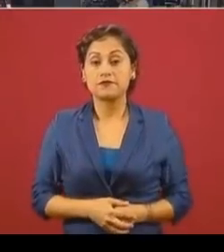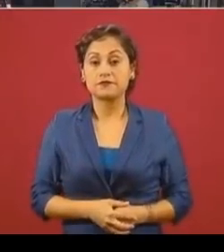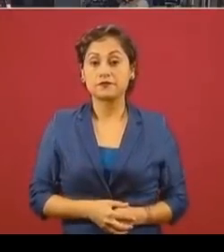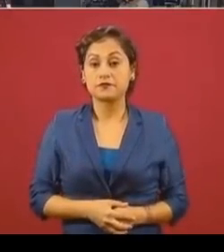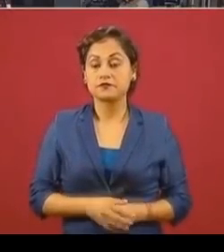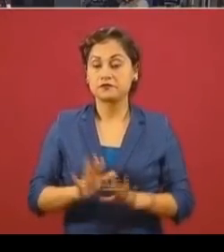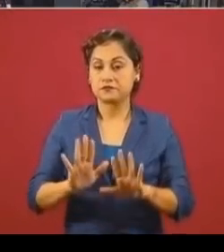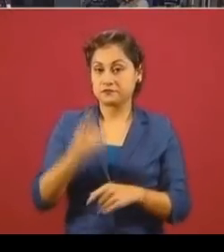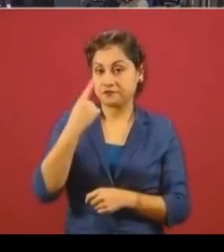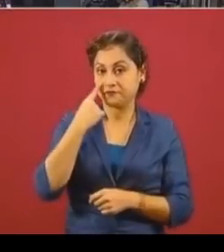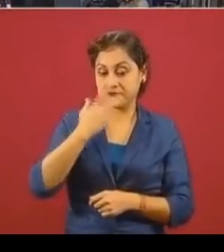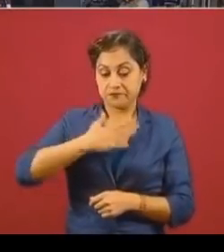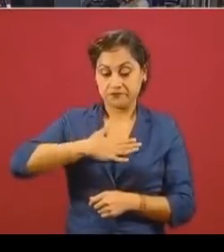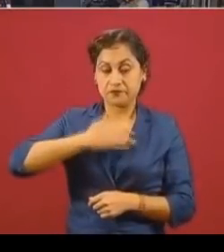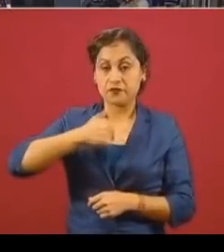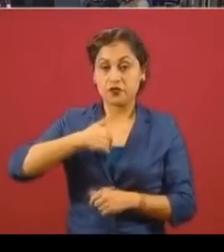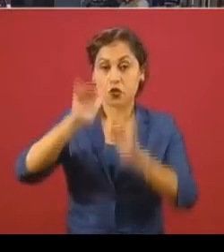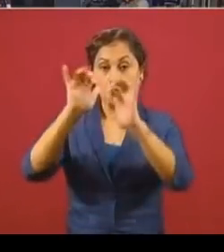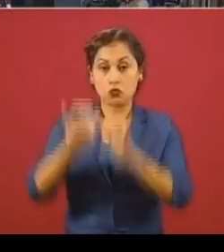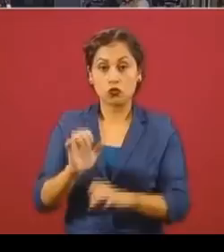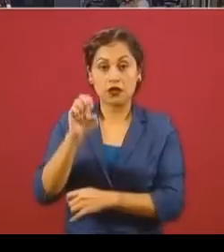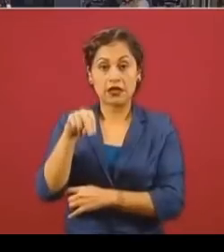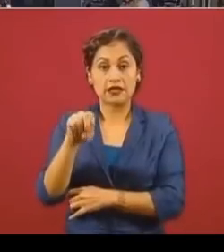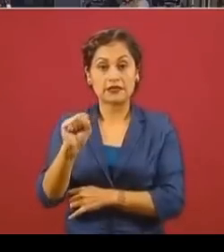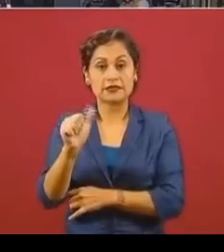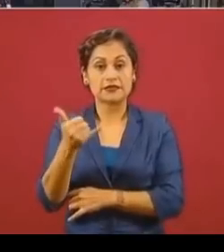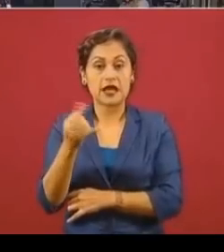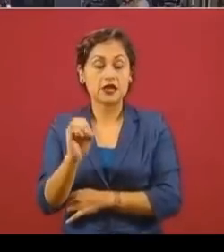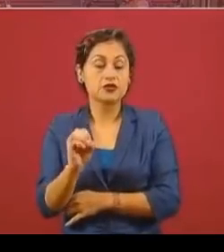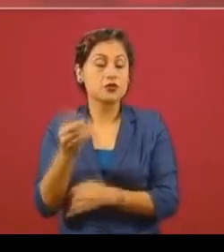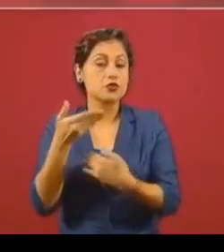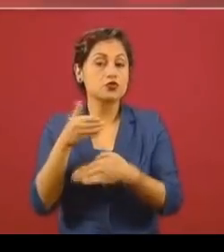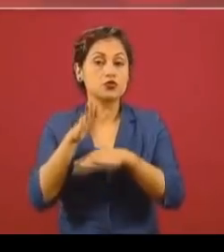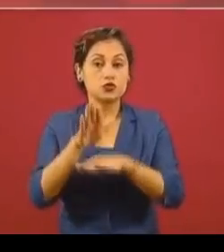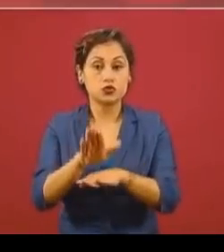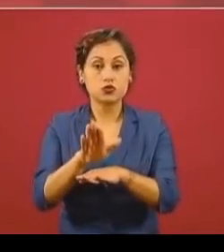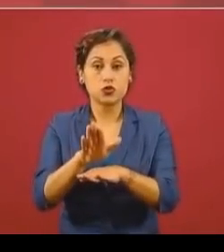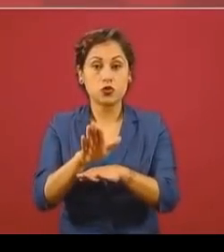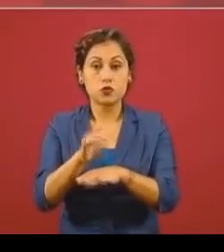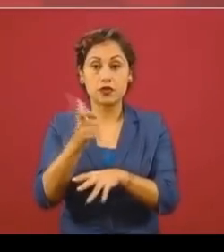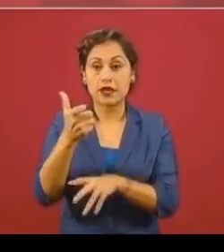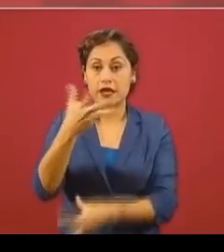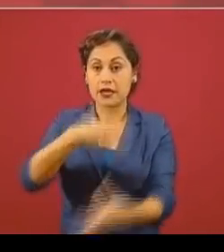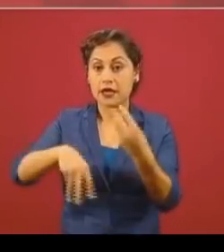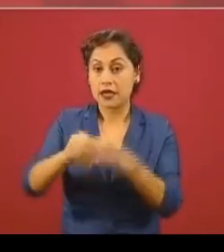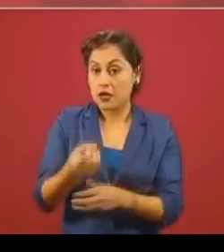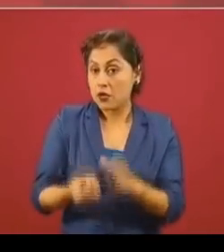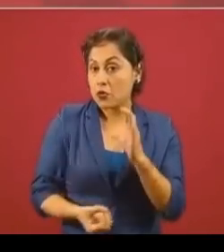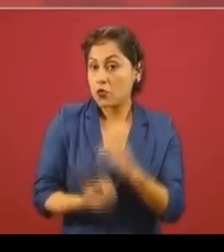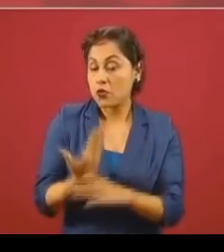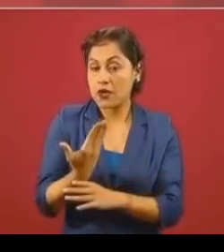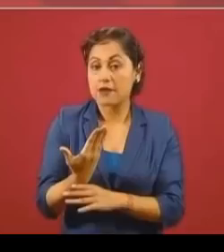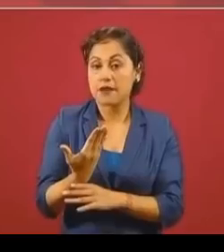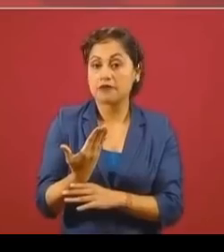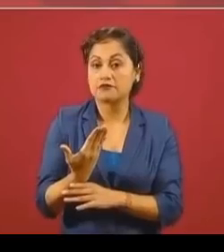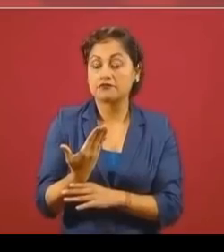el ensayo que escribí sobre la nueva economía en